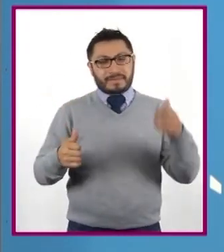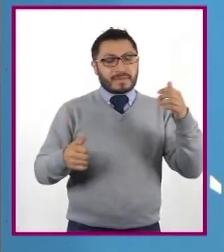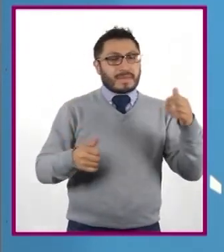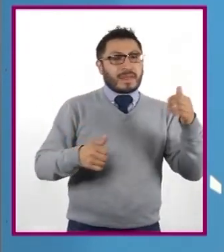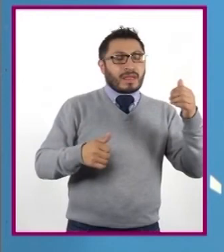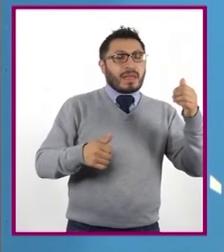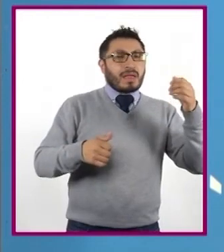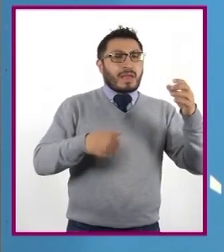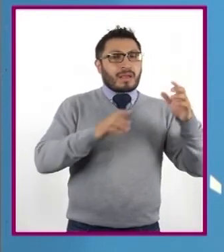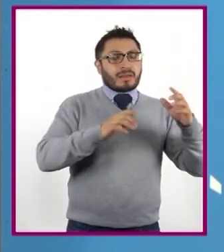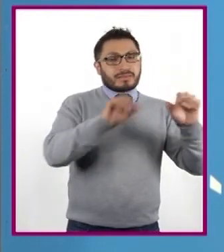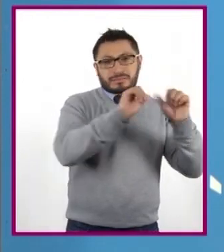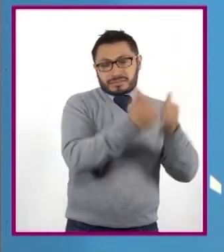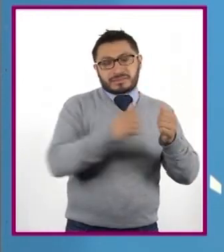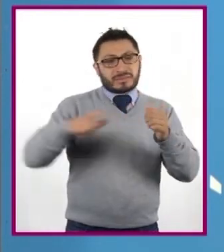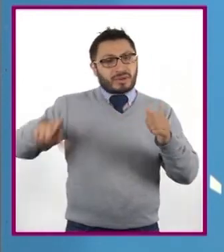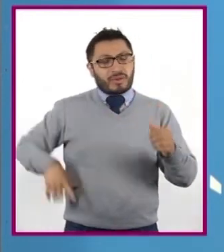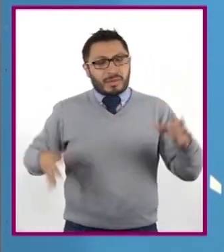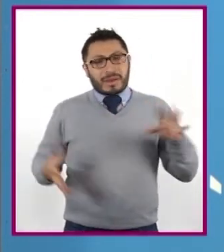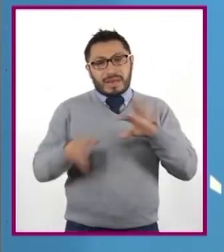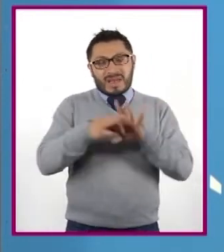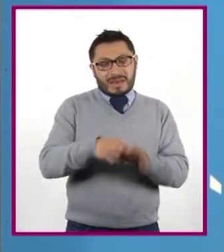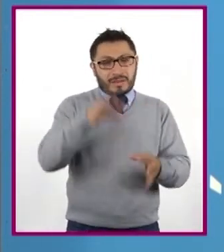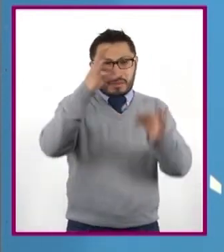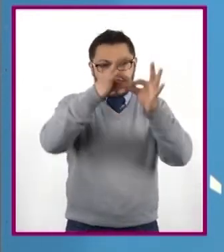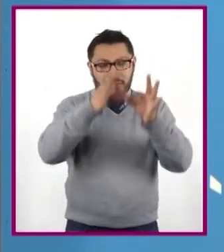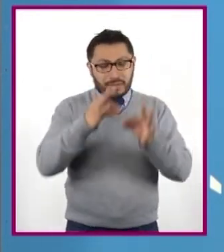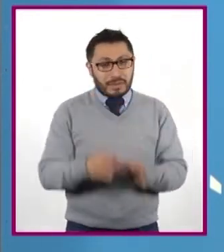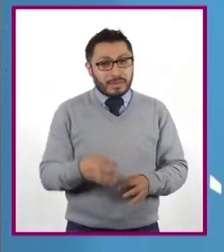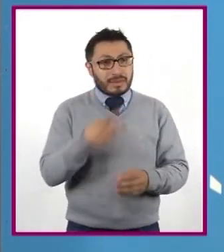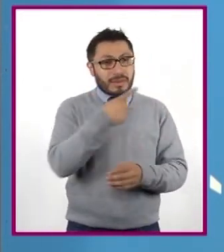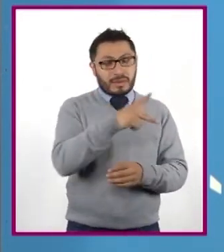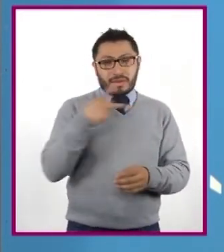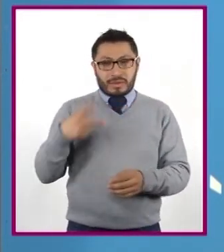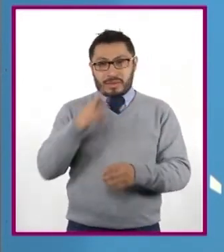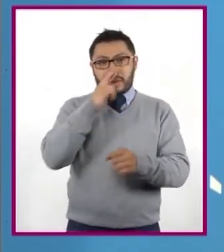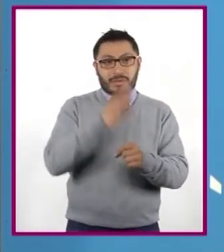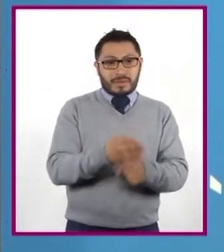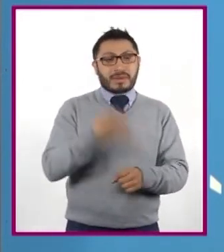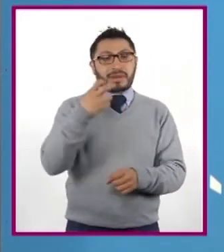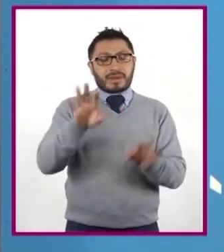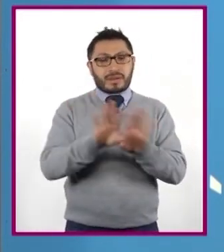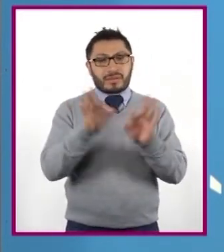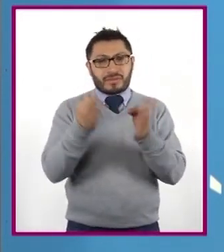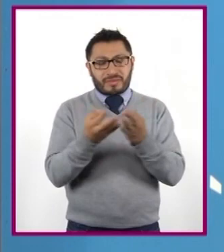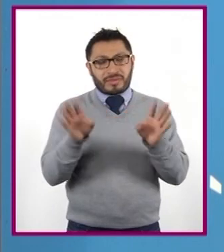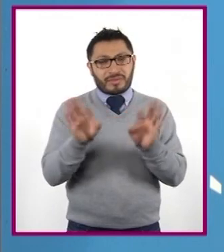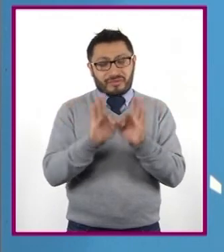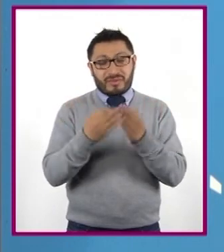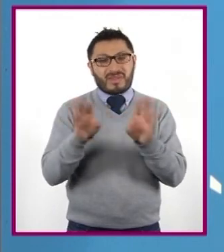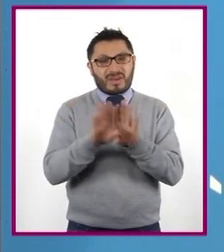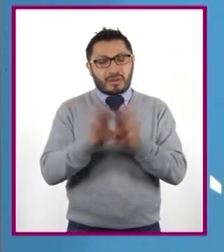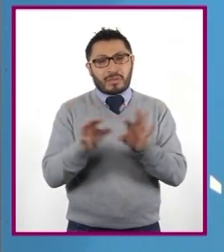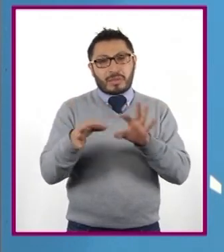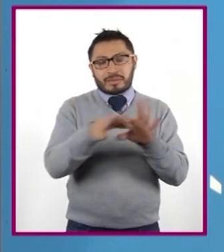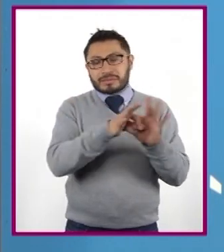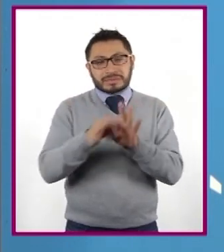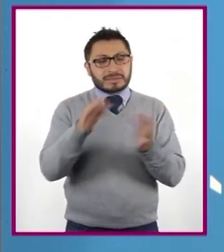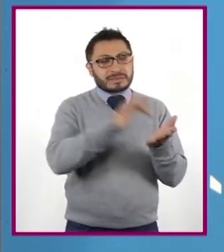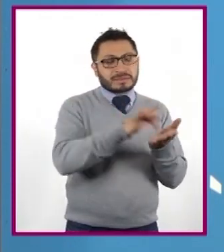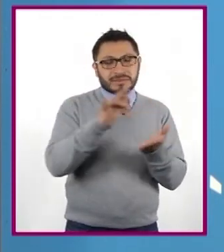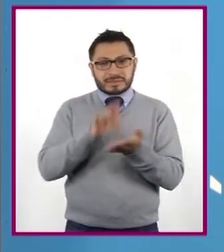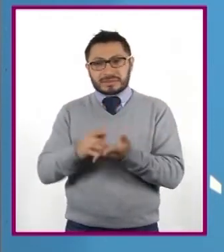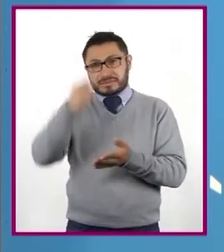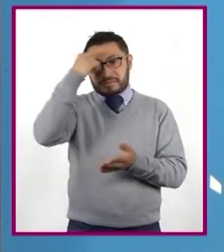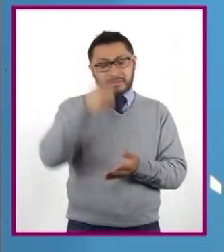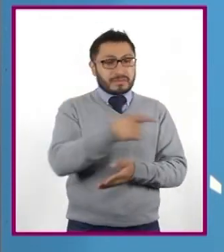corresponde. De esta manera, se pueden volver una red de apoyo para quienes por algún motivo no cuentan